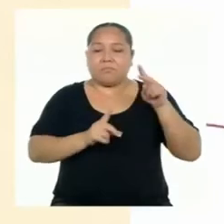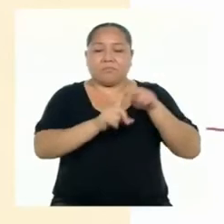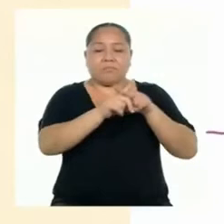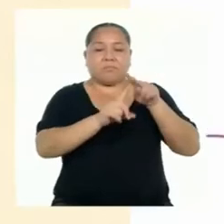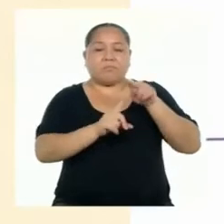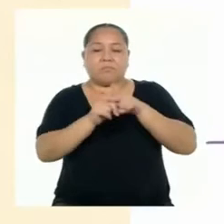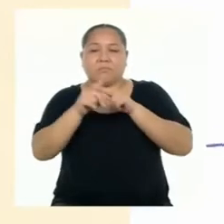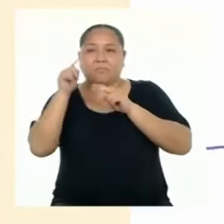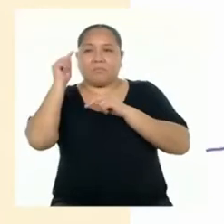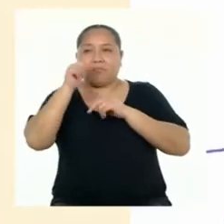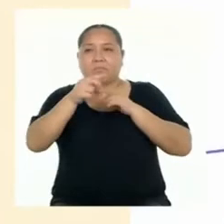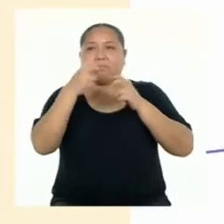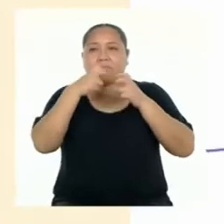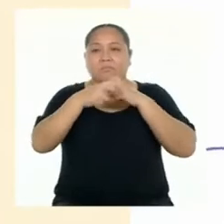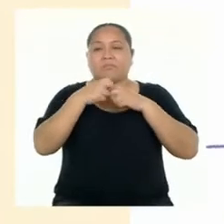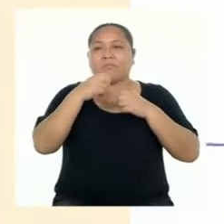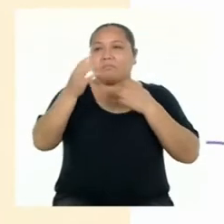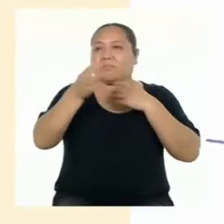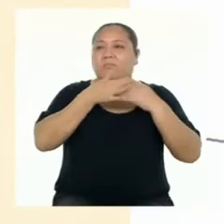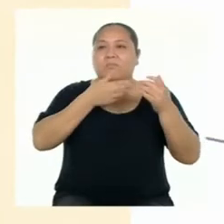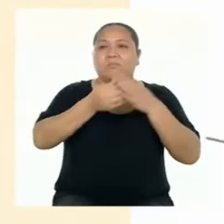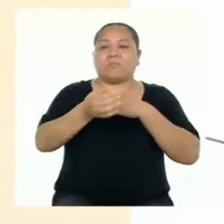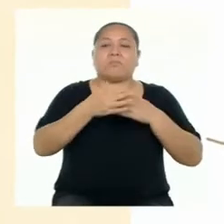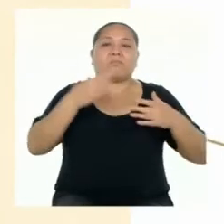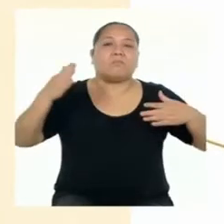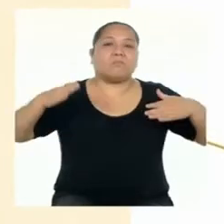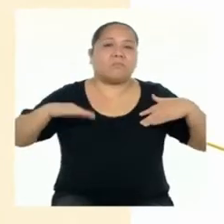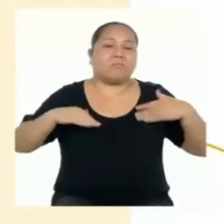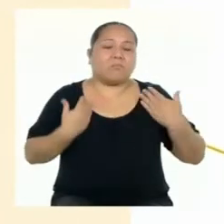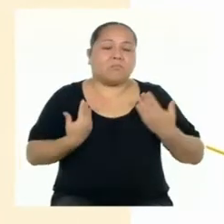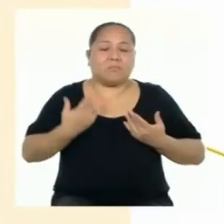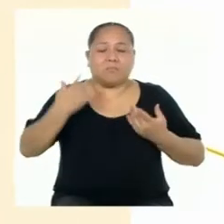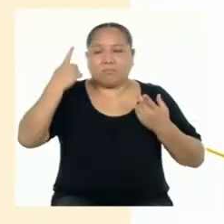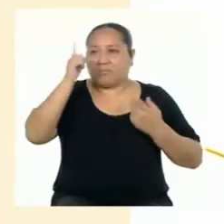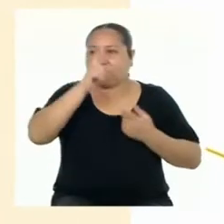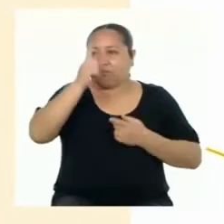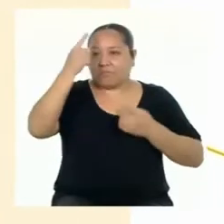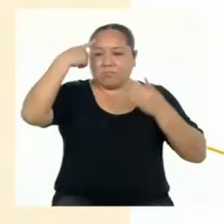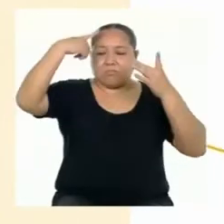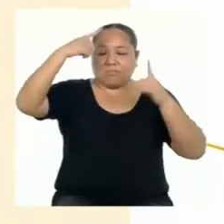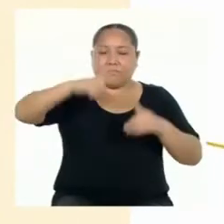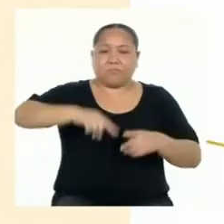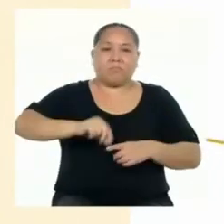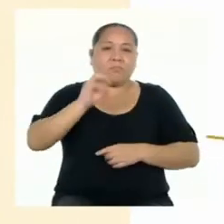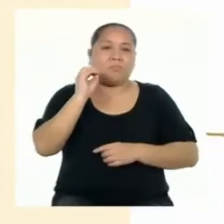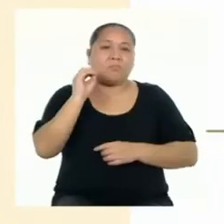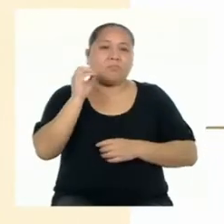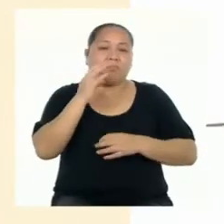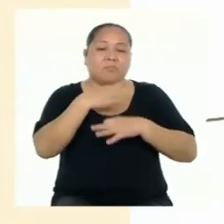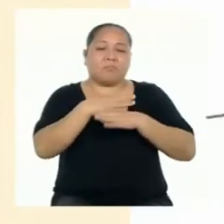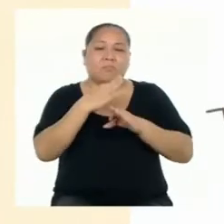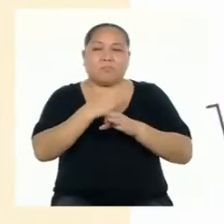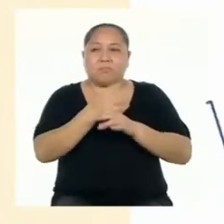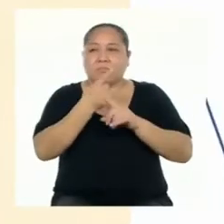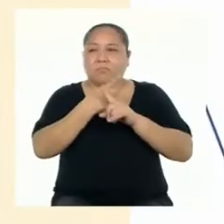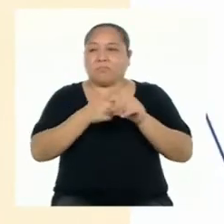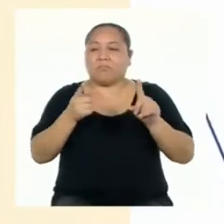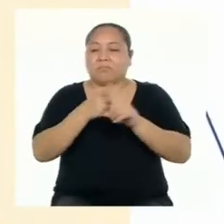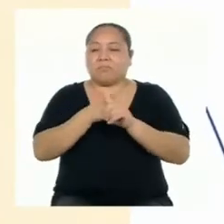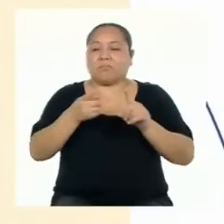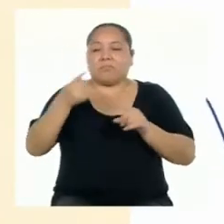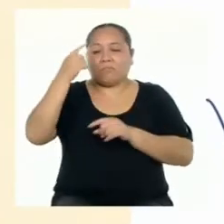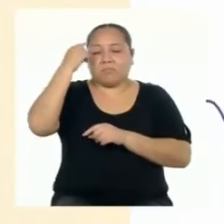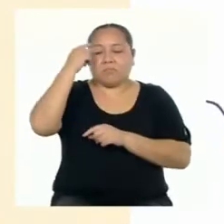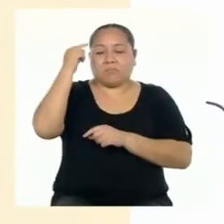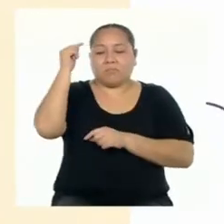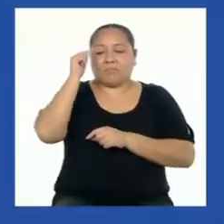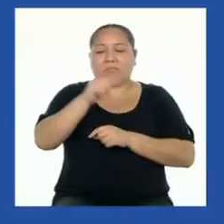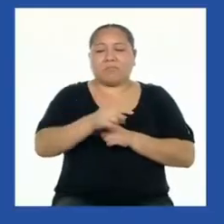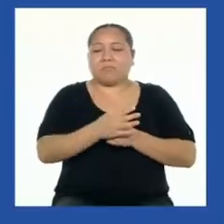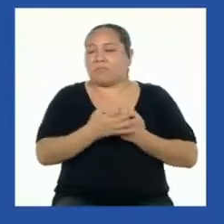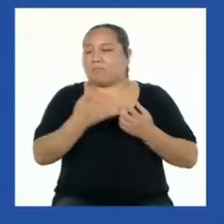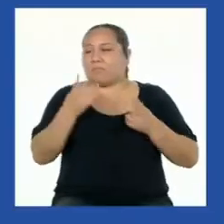conflicto, ya que cualquiera puede tener desacuerdos o maneras distintas de pensar frente a una situación.